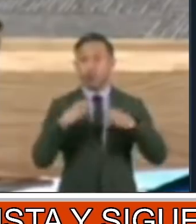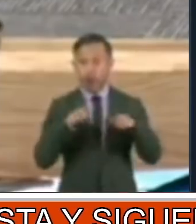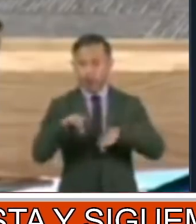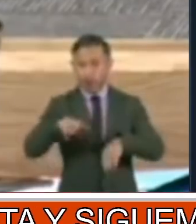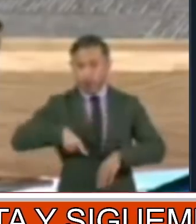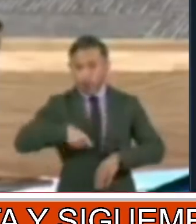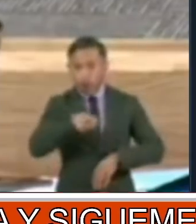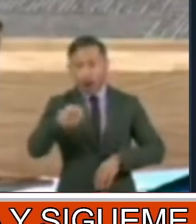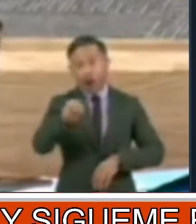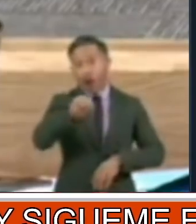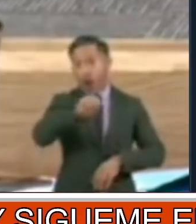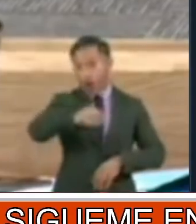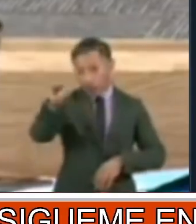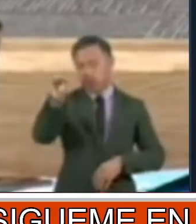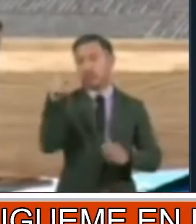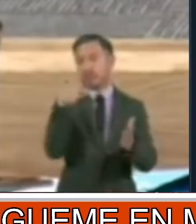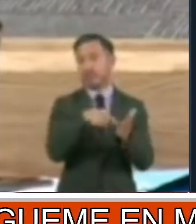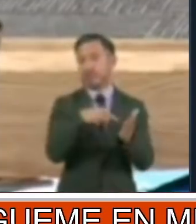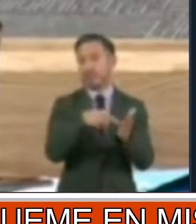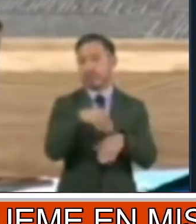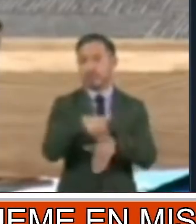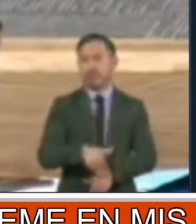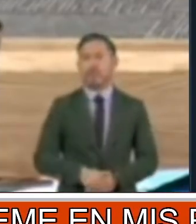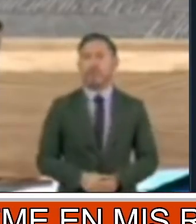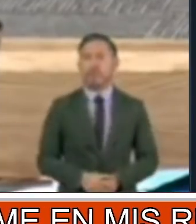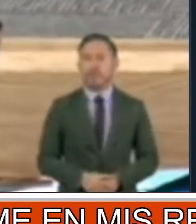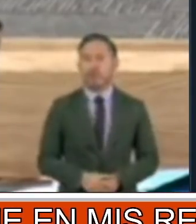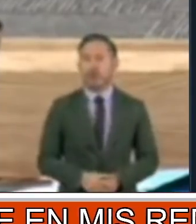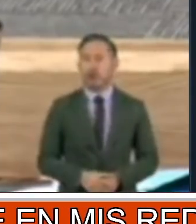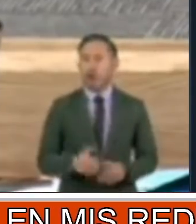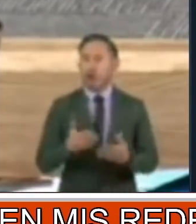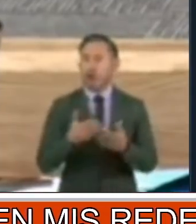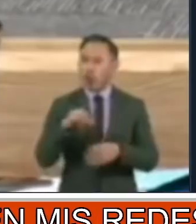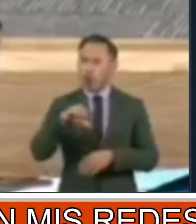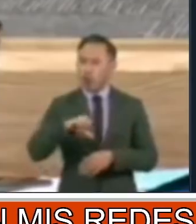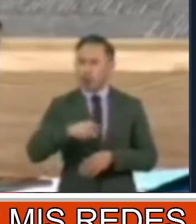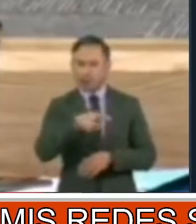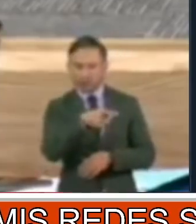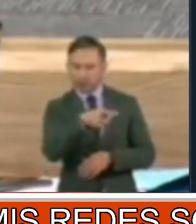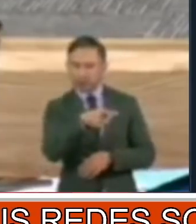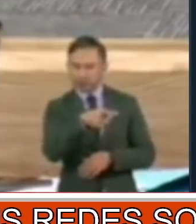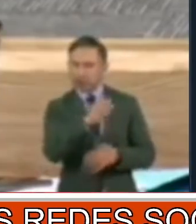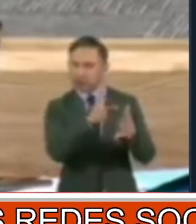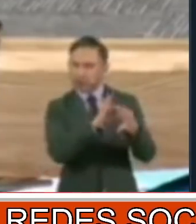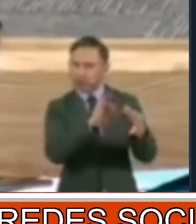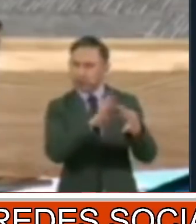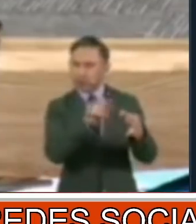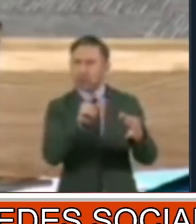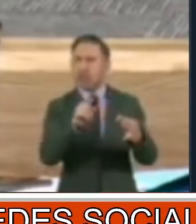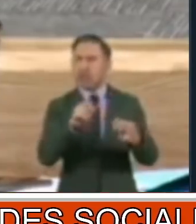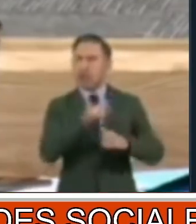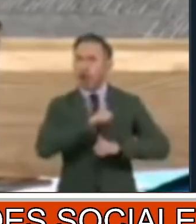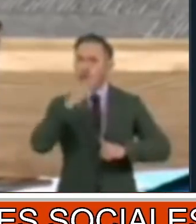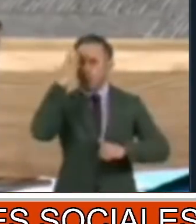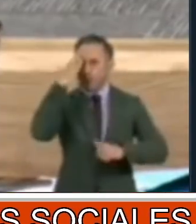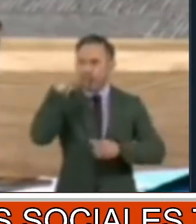Hoy hemos escuchado la descalificación a la autoridad electoral e